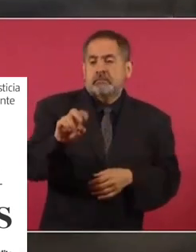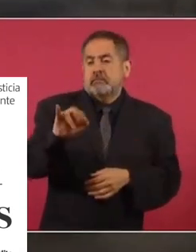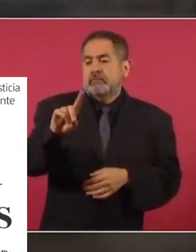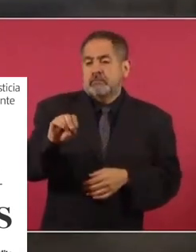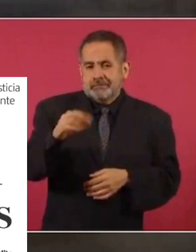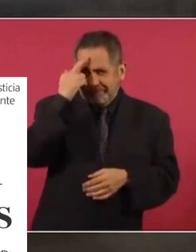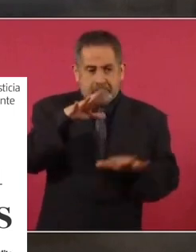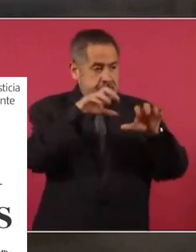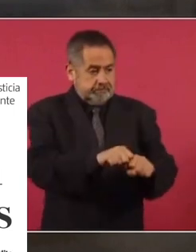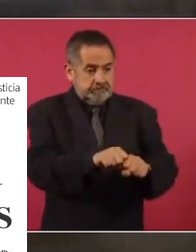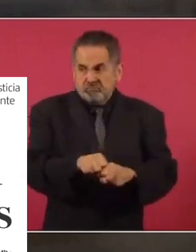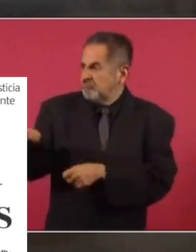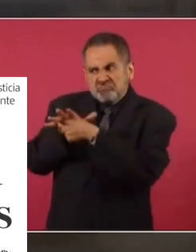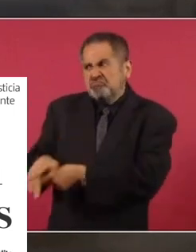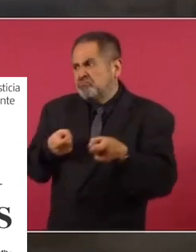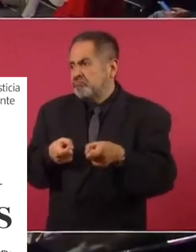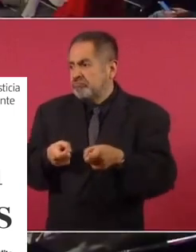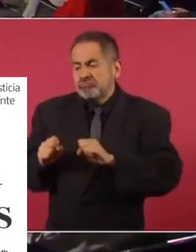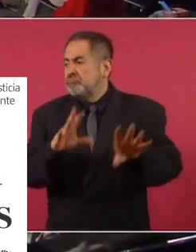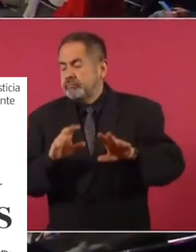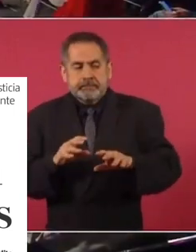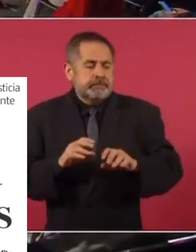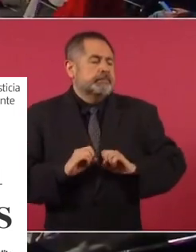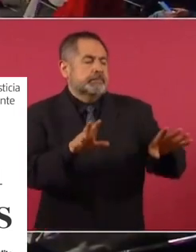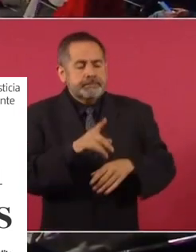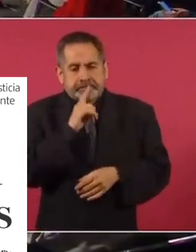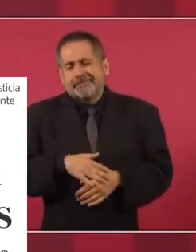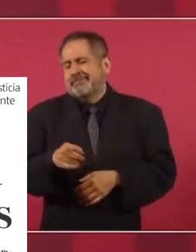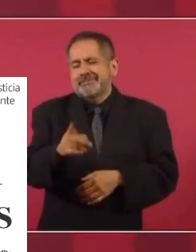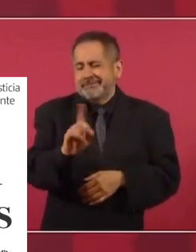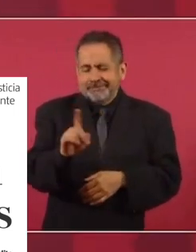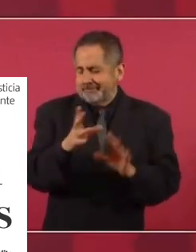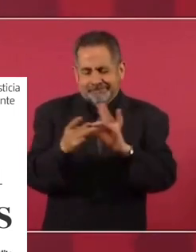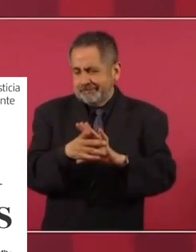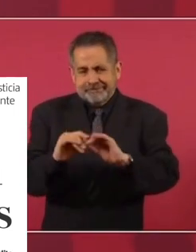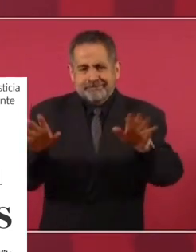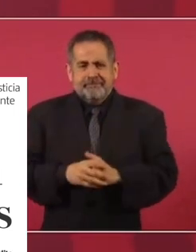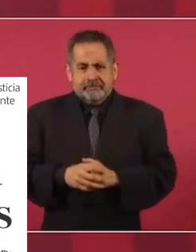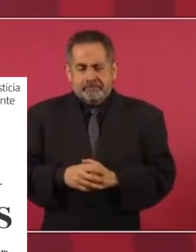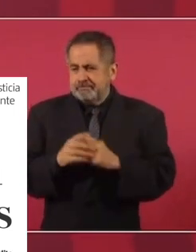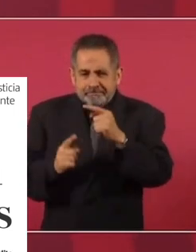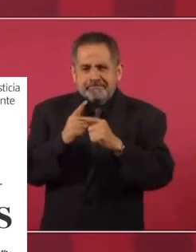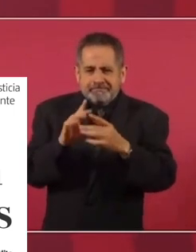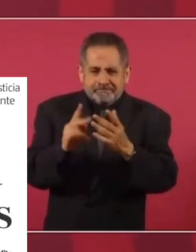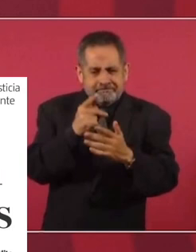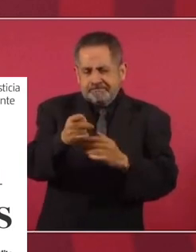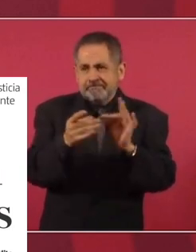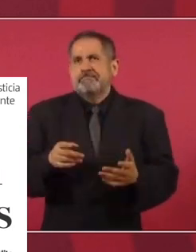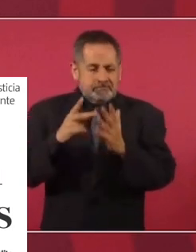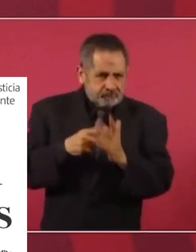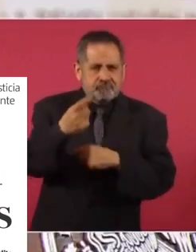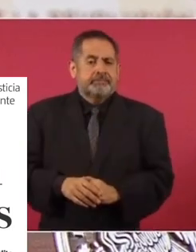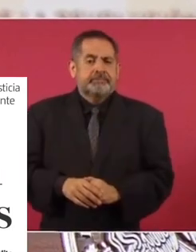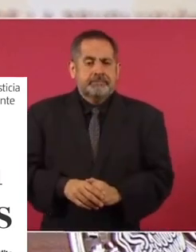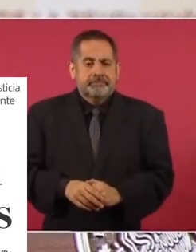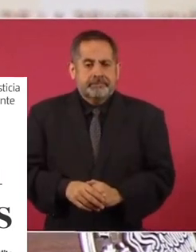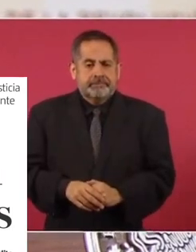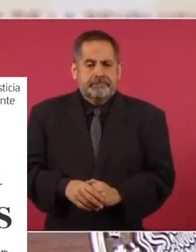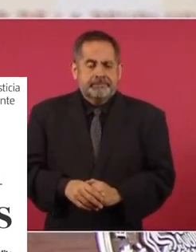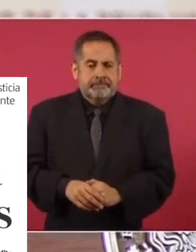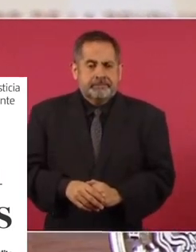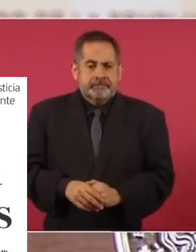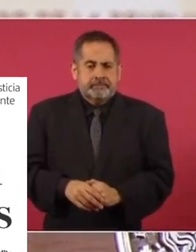respondió precisamente a la presión de un grupo del crimen? No, eso ya lo he explicado varias veces, pero no está de más que lo vuelva a